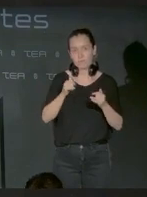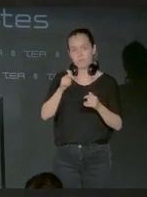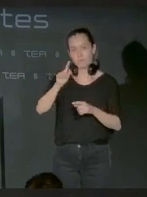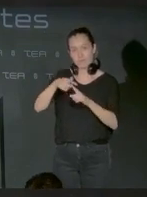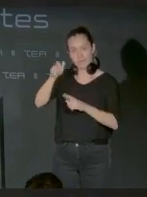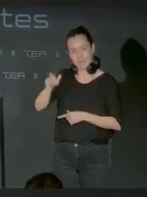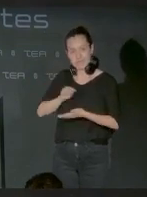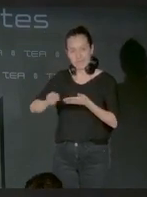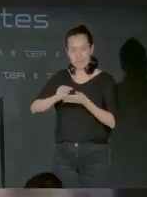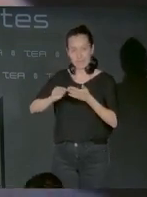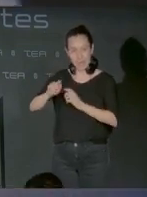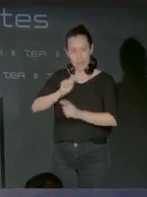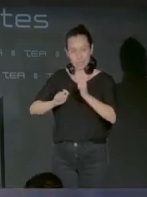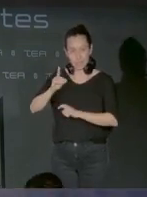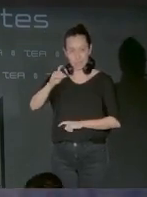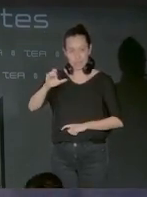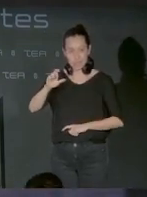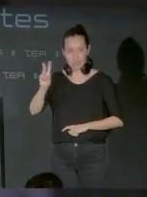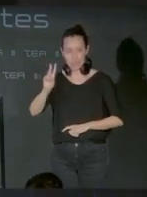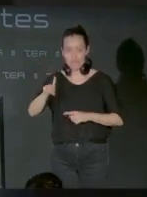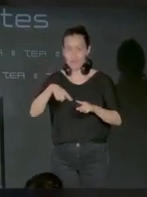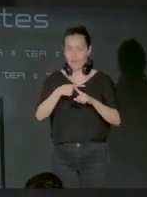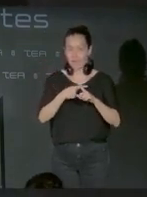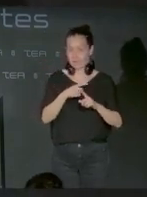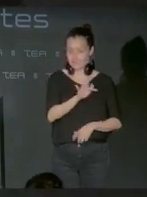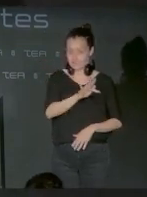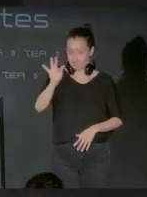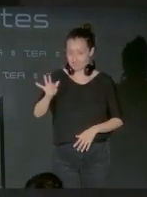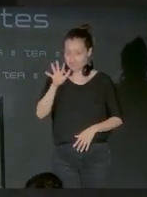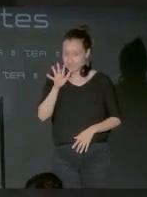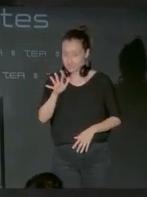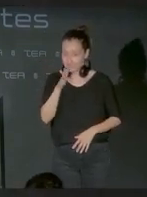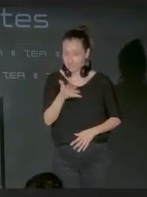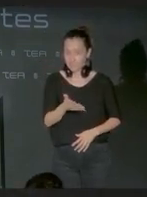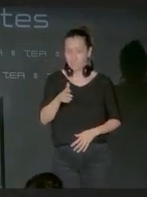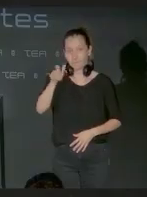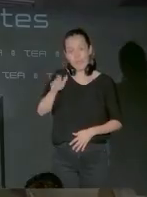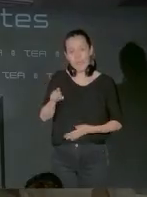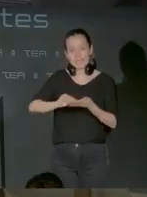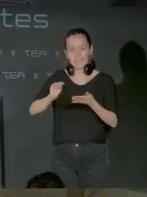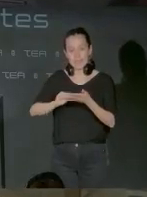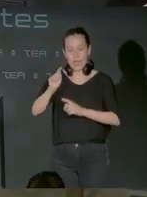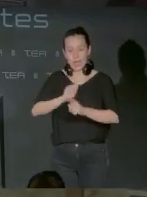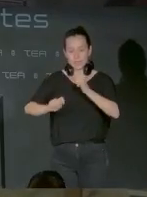damos la palabra a José María Moreno como presidente como secretario perdón de la asociación aebi